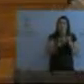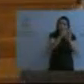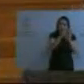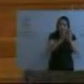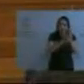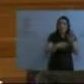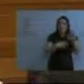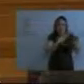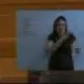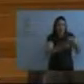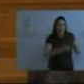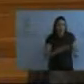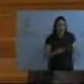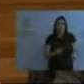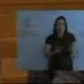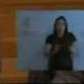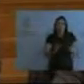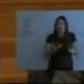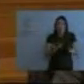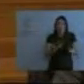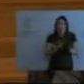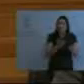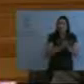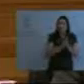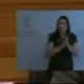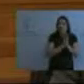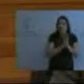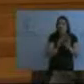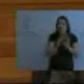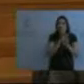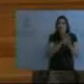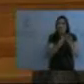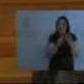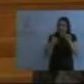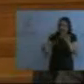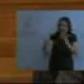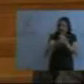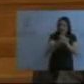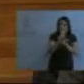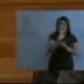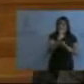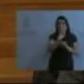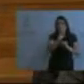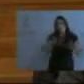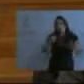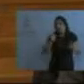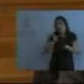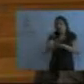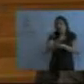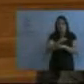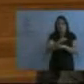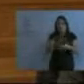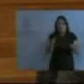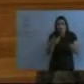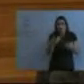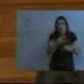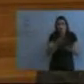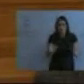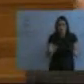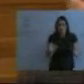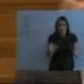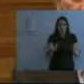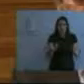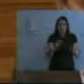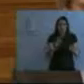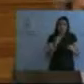práctica. De forma que le pedimos que adopte medidas indirectas. Directas sabemos que con subvenciones vamos a excluirlas, no son factibles desde el punto de vista